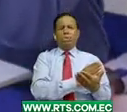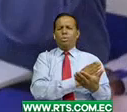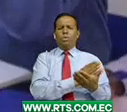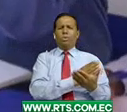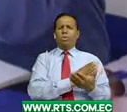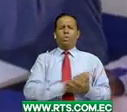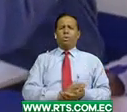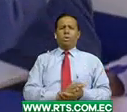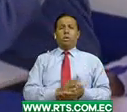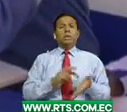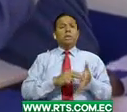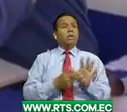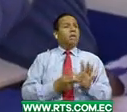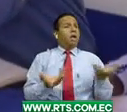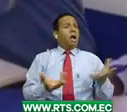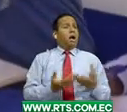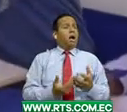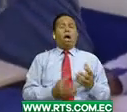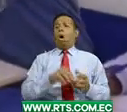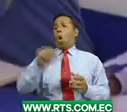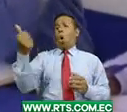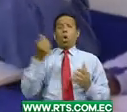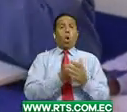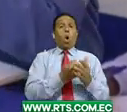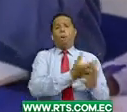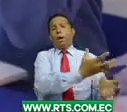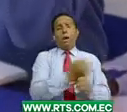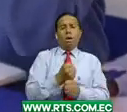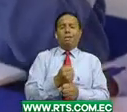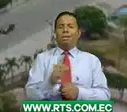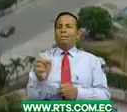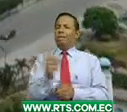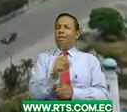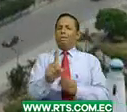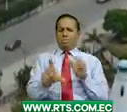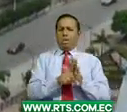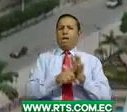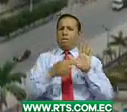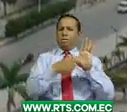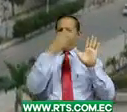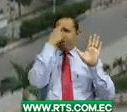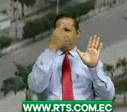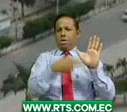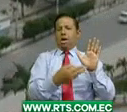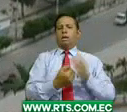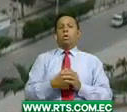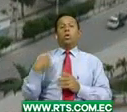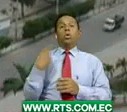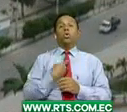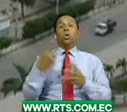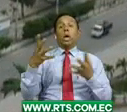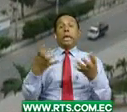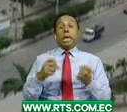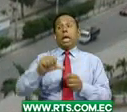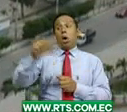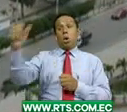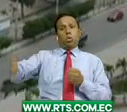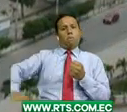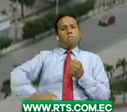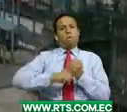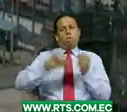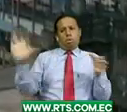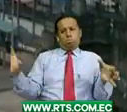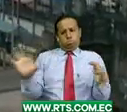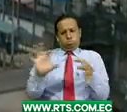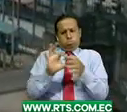una privatización, la ley lo prohíbe. Estamos contratando, en proceso de contratar un socio estratégico, se mantienen